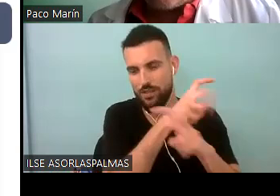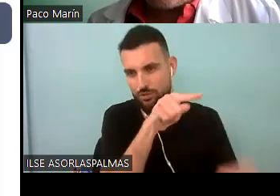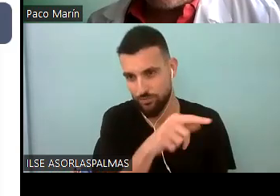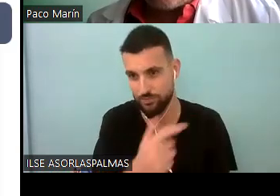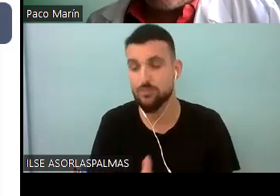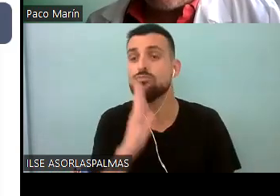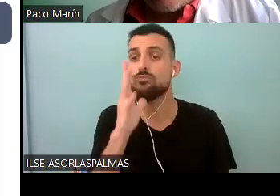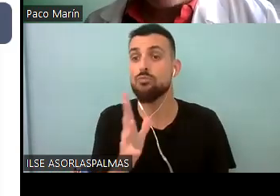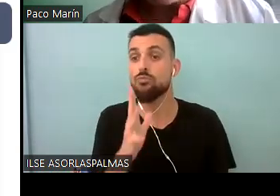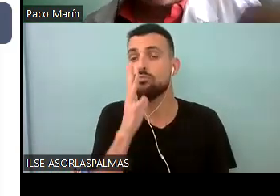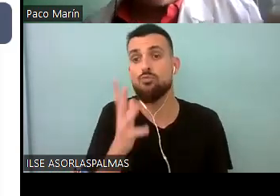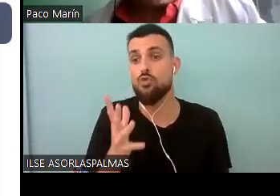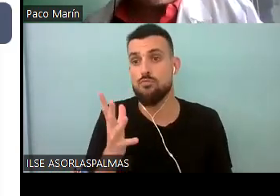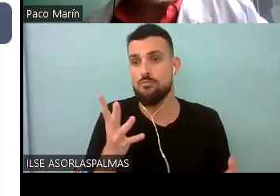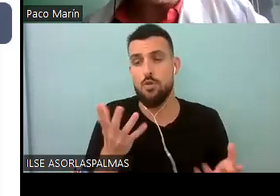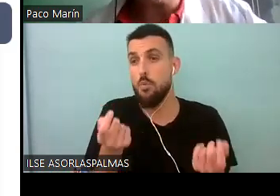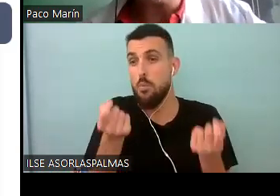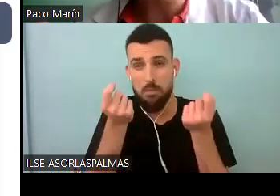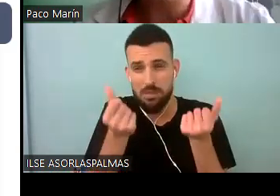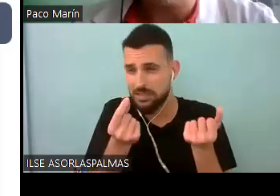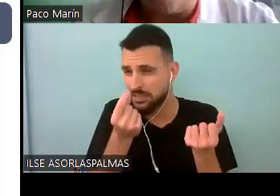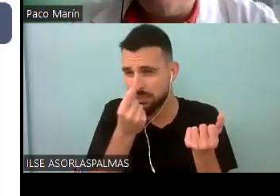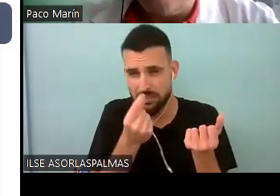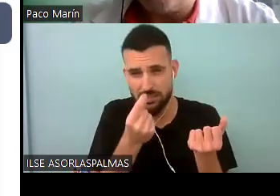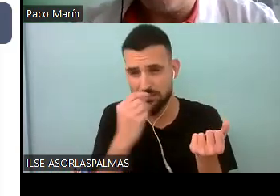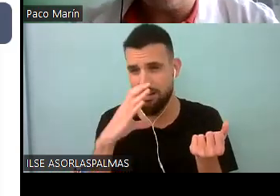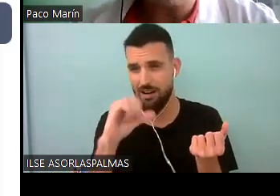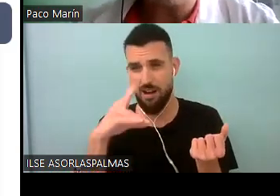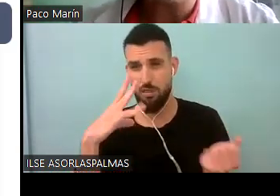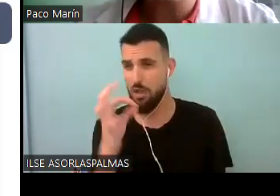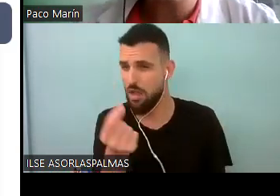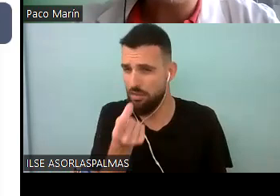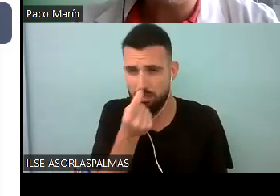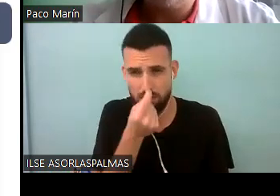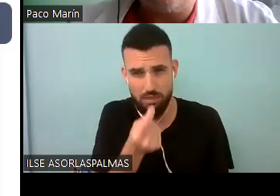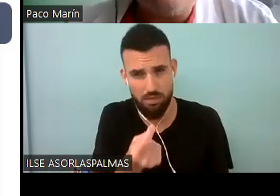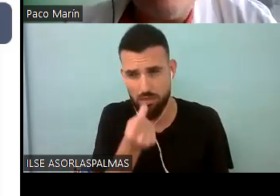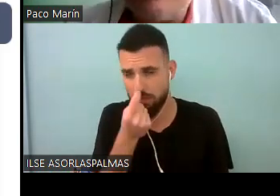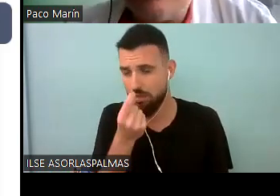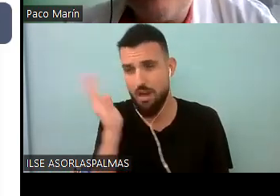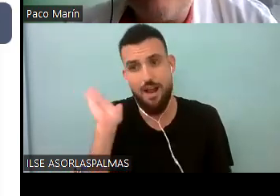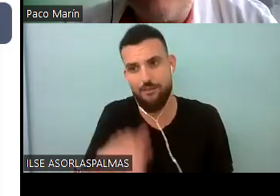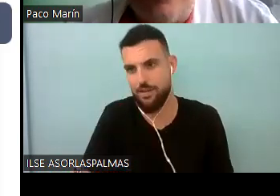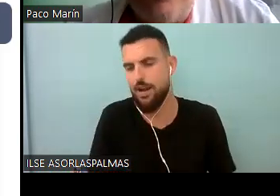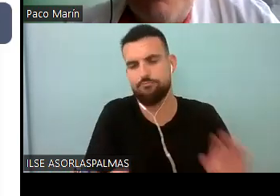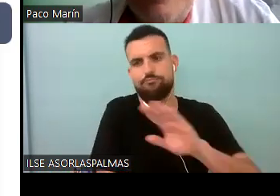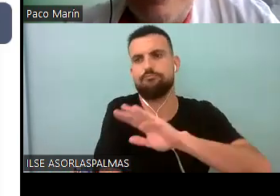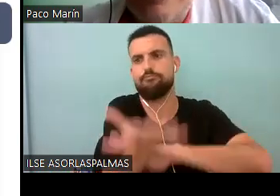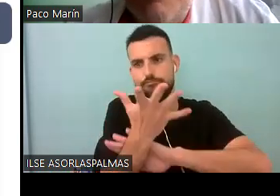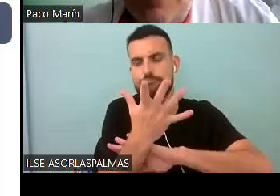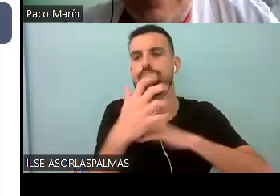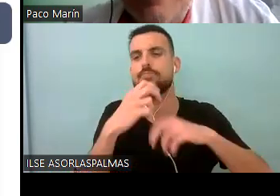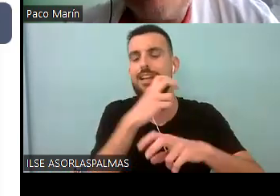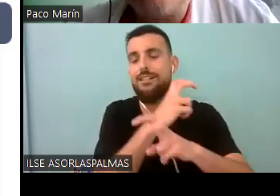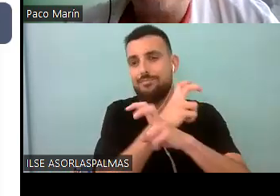cantidad de calcio, de depósito de calcio, una densidad mineral ósea lo suficientemente baja como para aumentar el riesgo de fractura de